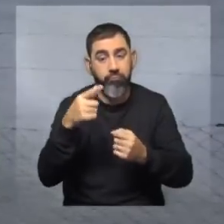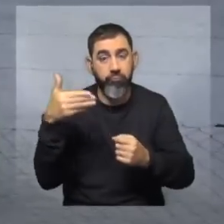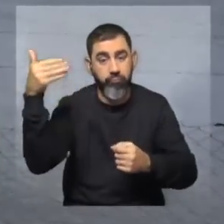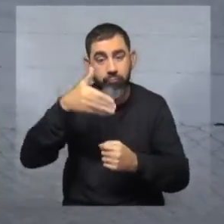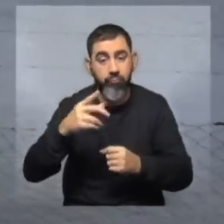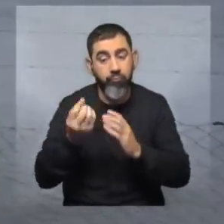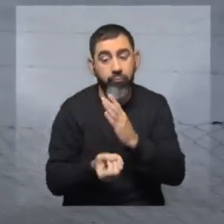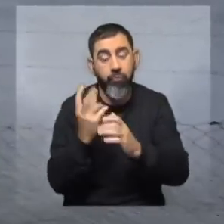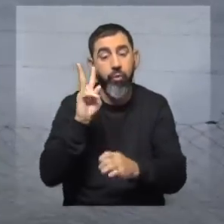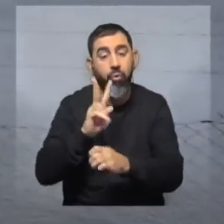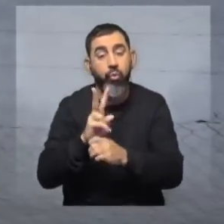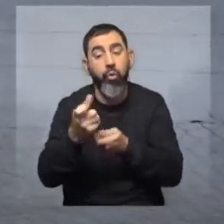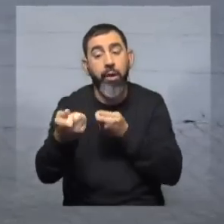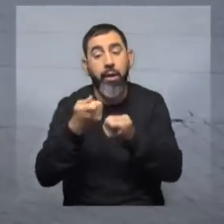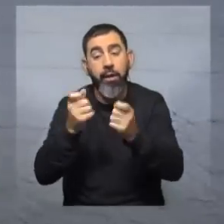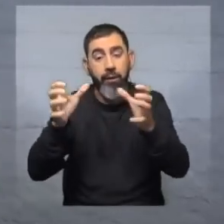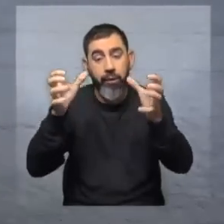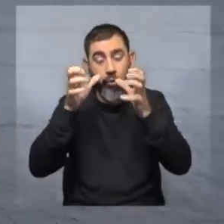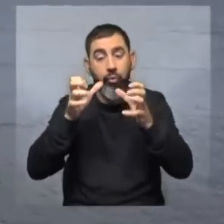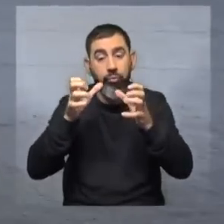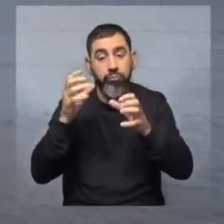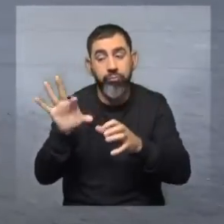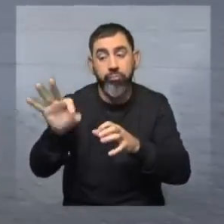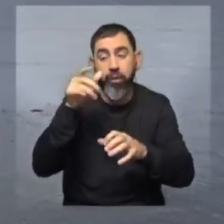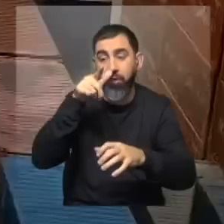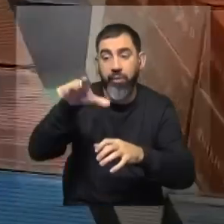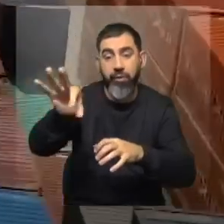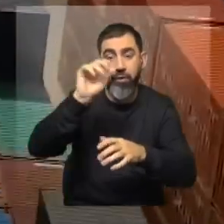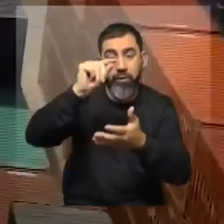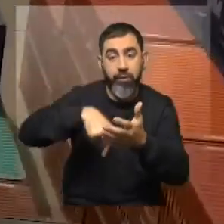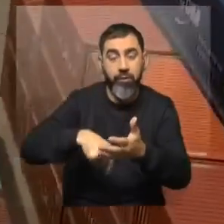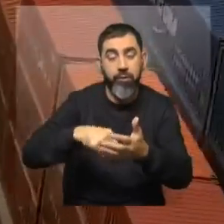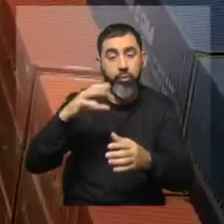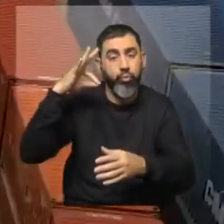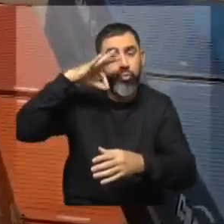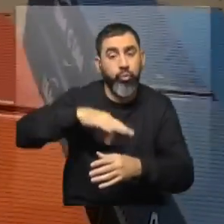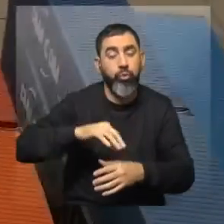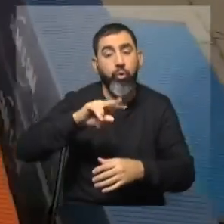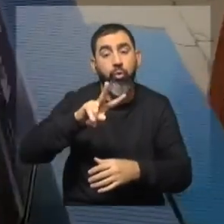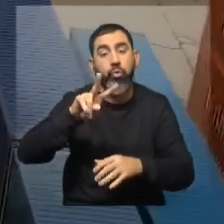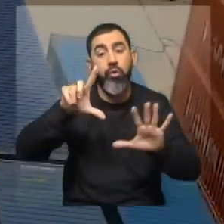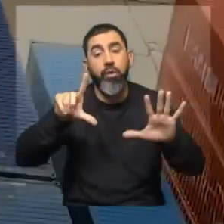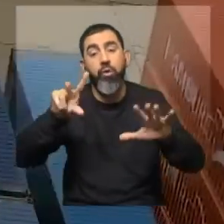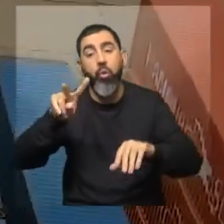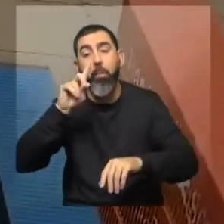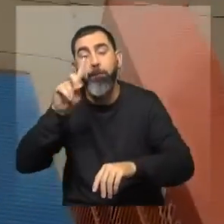de un área de control y gestión de riesgo cargo de designación directa y con una remuneración de